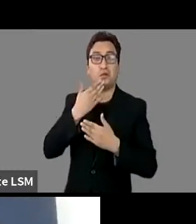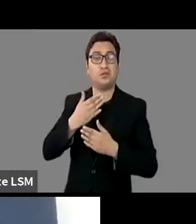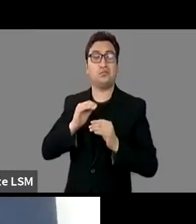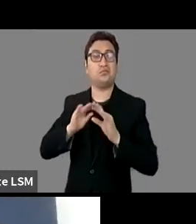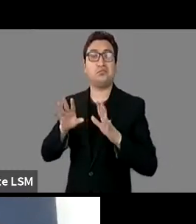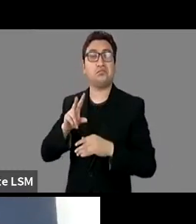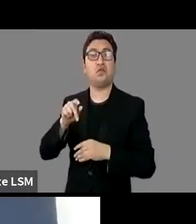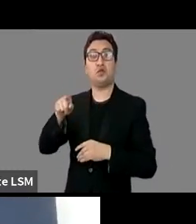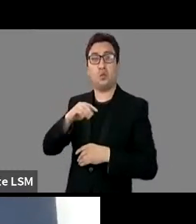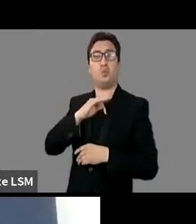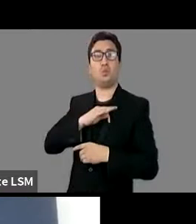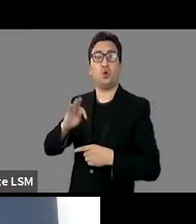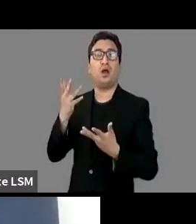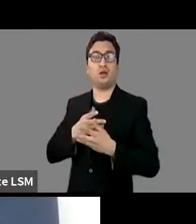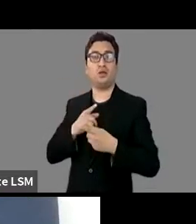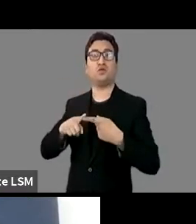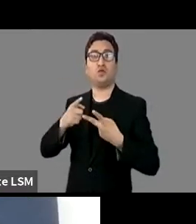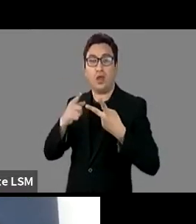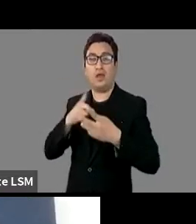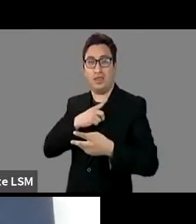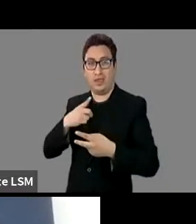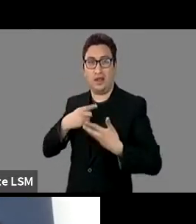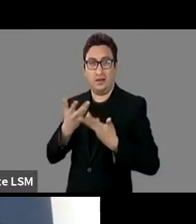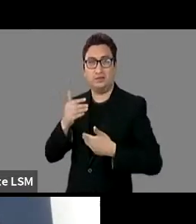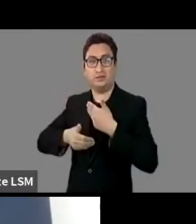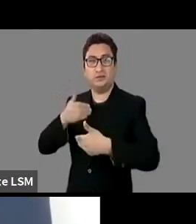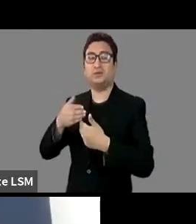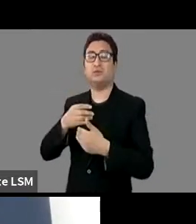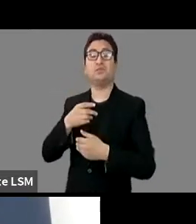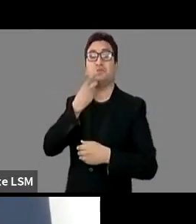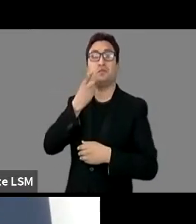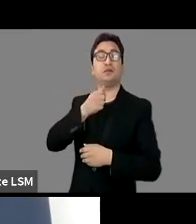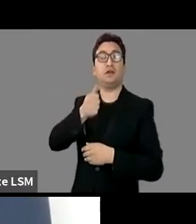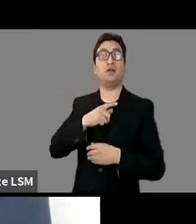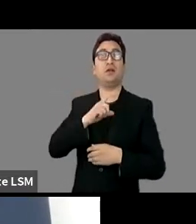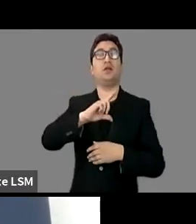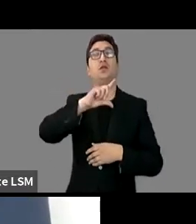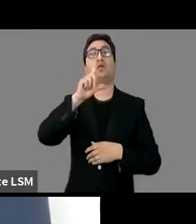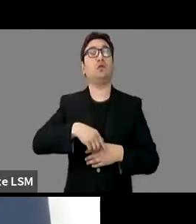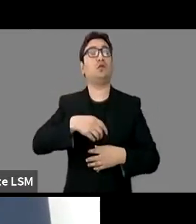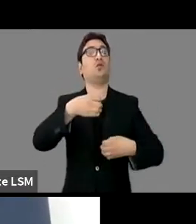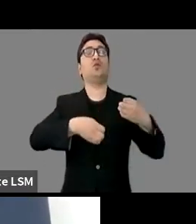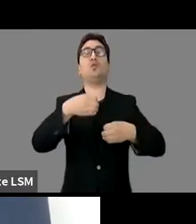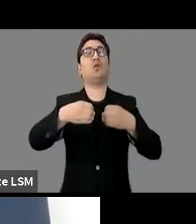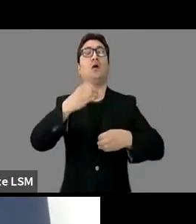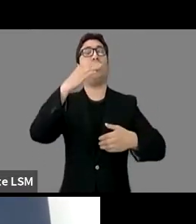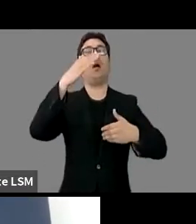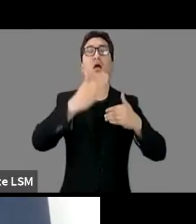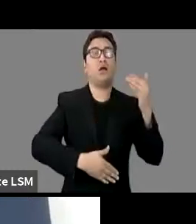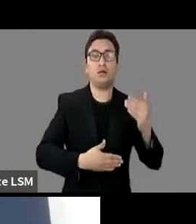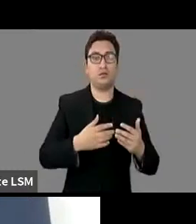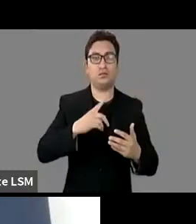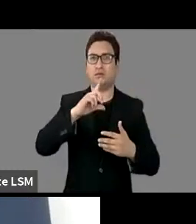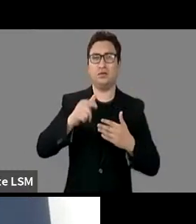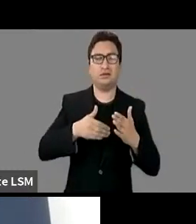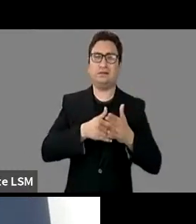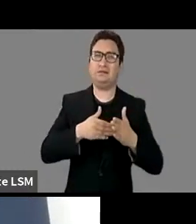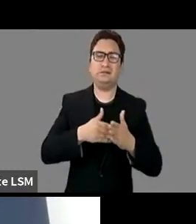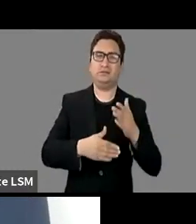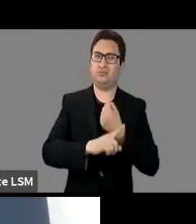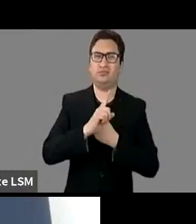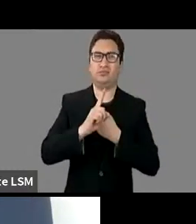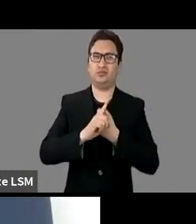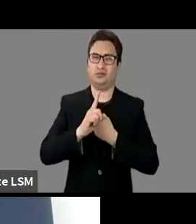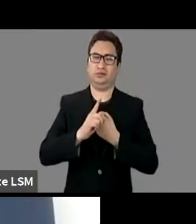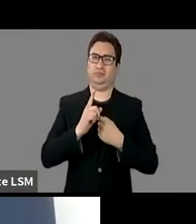entonces vemos de repente juicios que cuando llegan al final hay una serie de trabas o de cosas que pasaron en el proceso que si se les